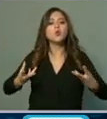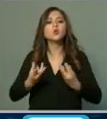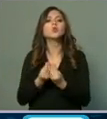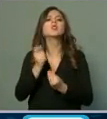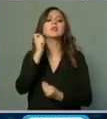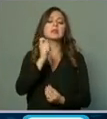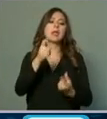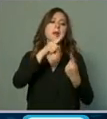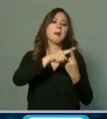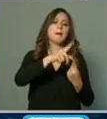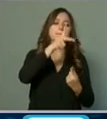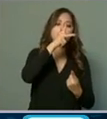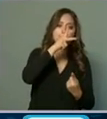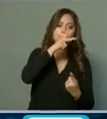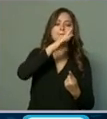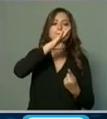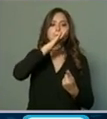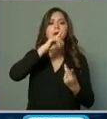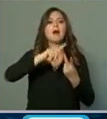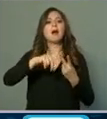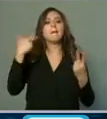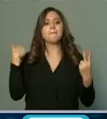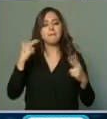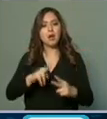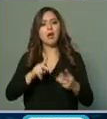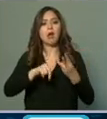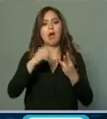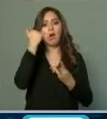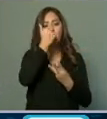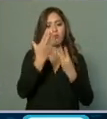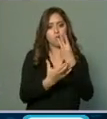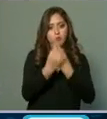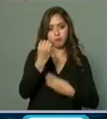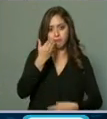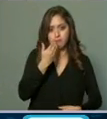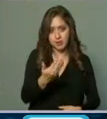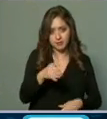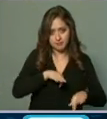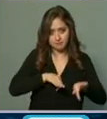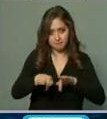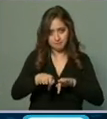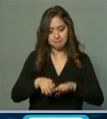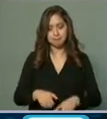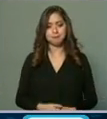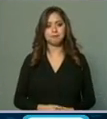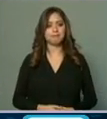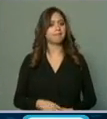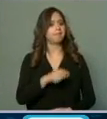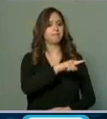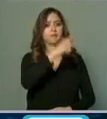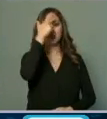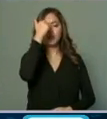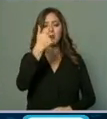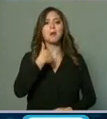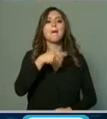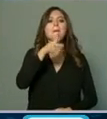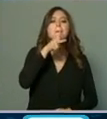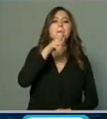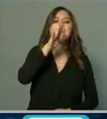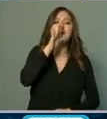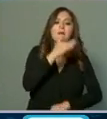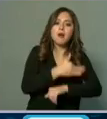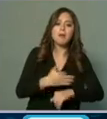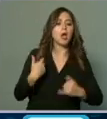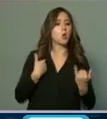los maestros y el alumno. Así es, mira, muy bien lo dices. Los padres de familia tienen o tenemos, todos juntos, porque también aparte de maestros somos padres